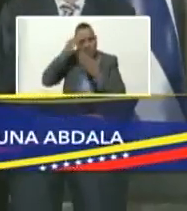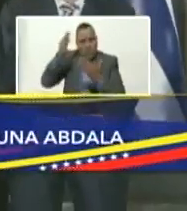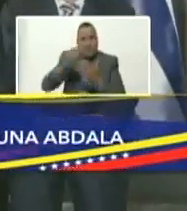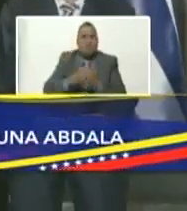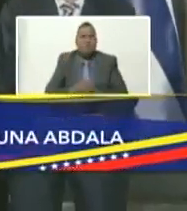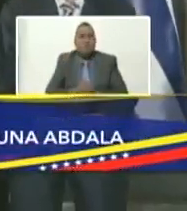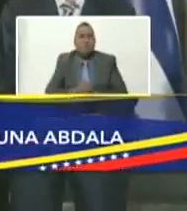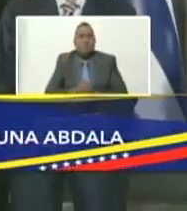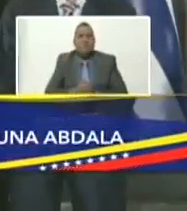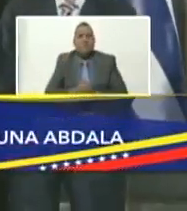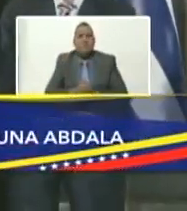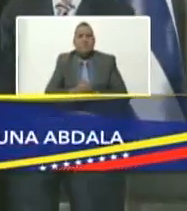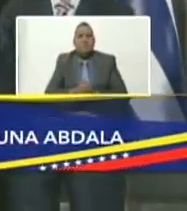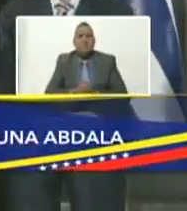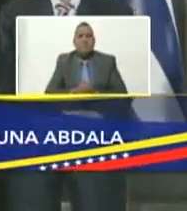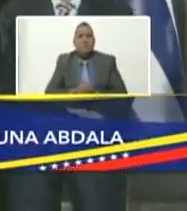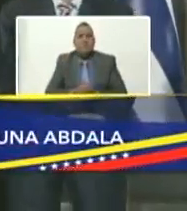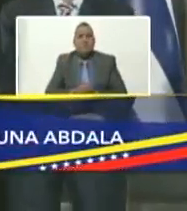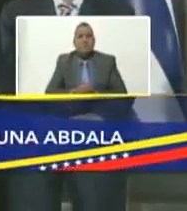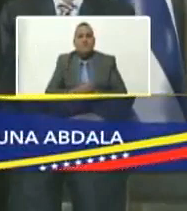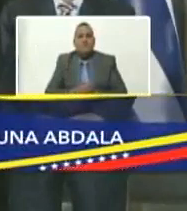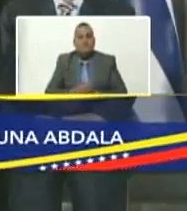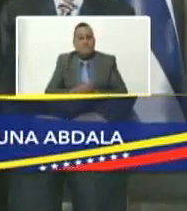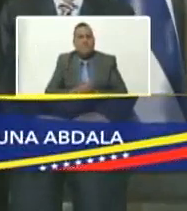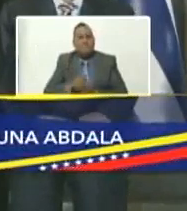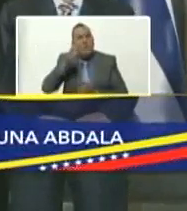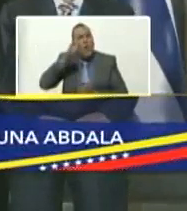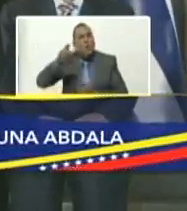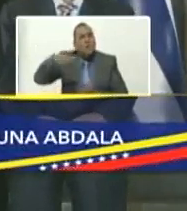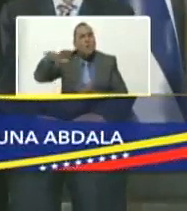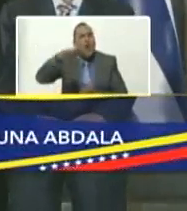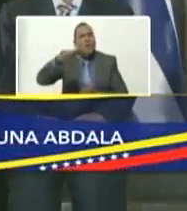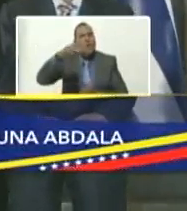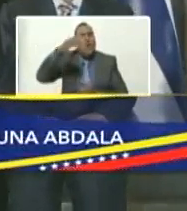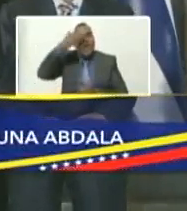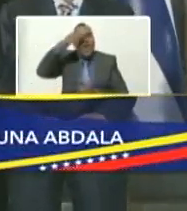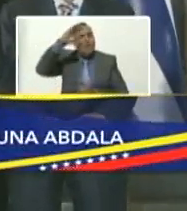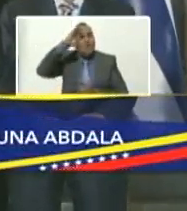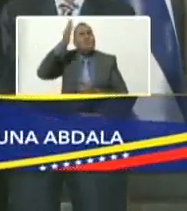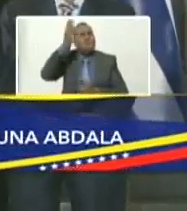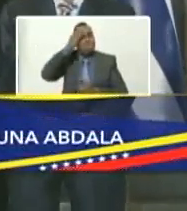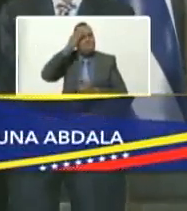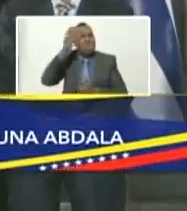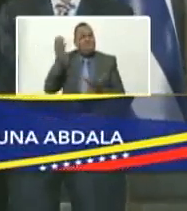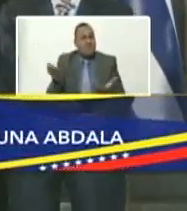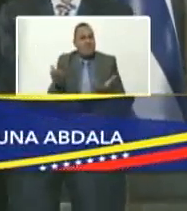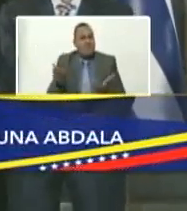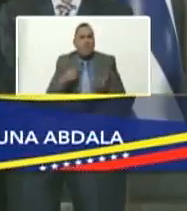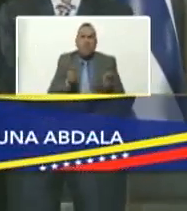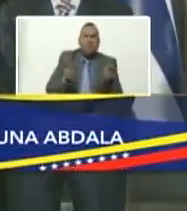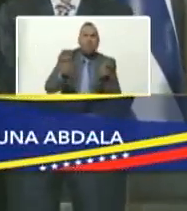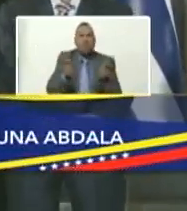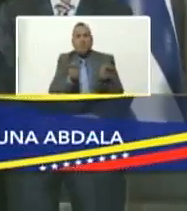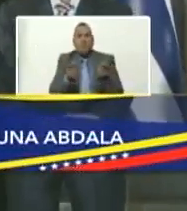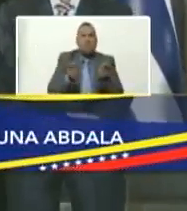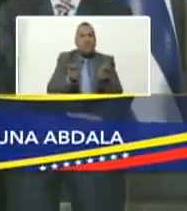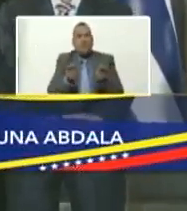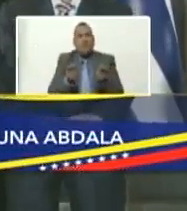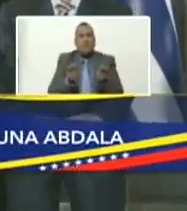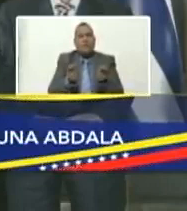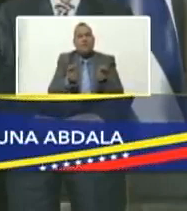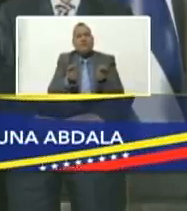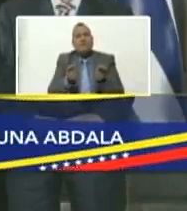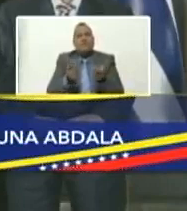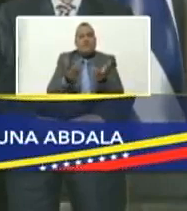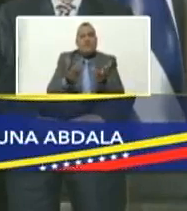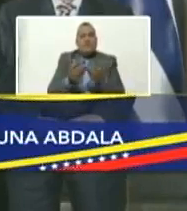Sabemos muy bien que el pueblo de Cuba, bueno, viene controlando ahora en una nueva etapa la